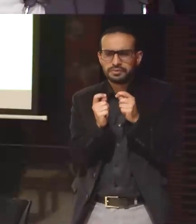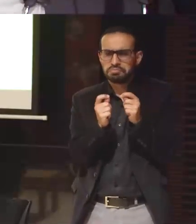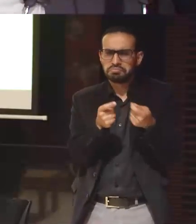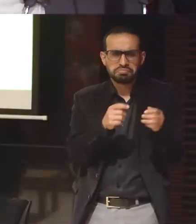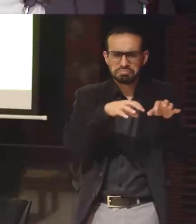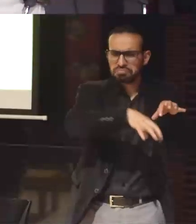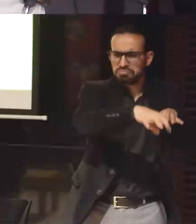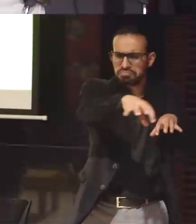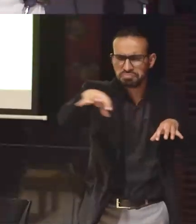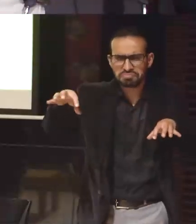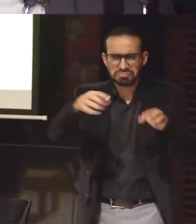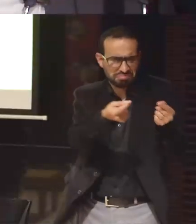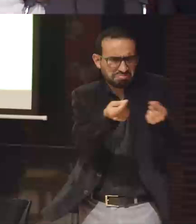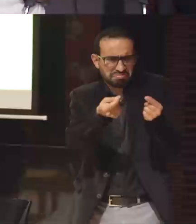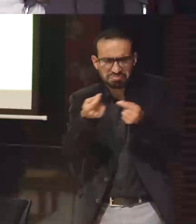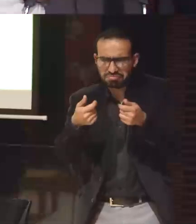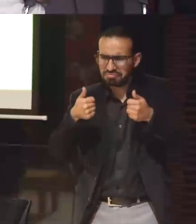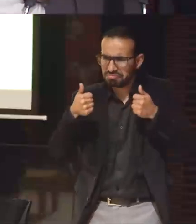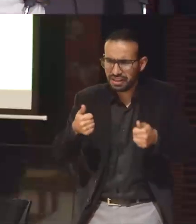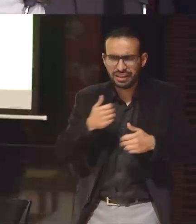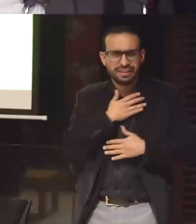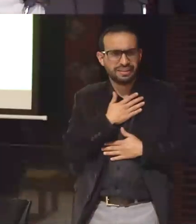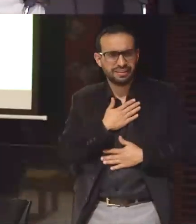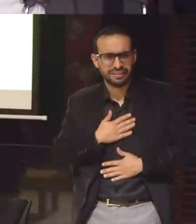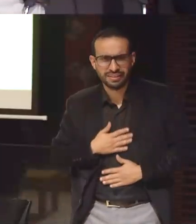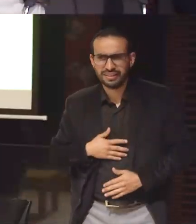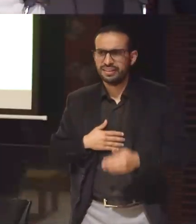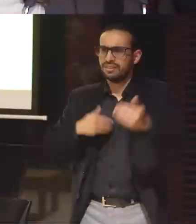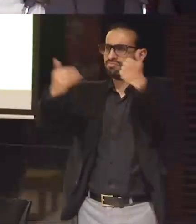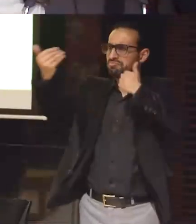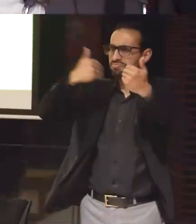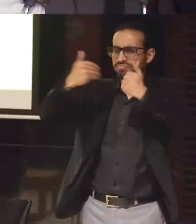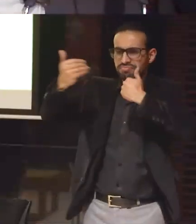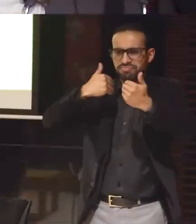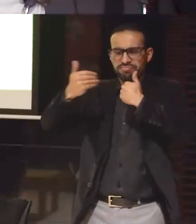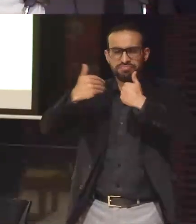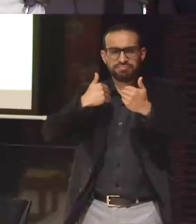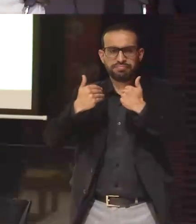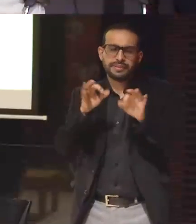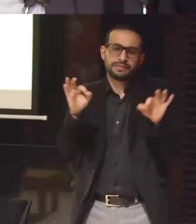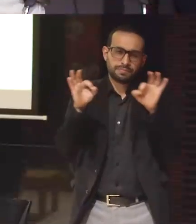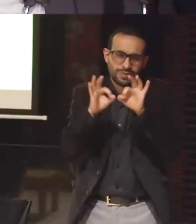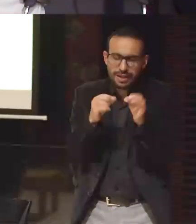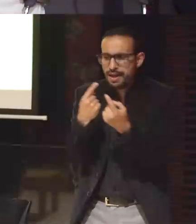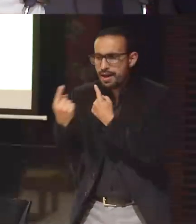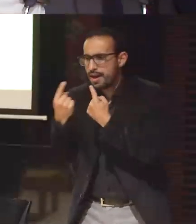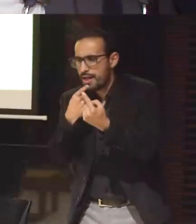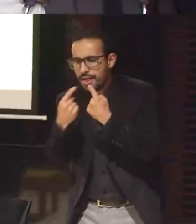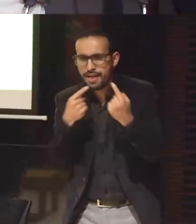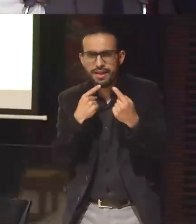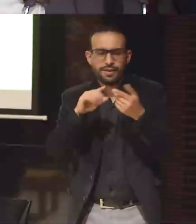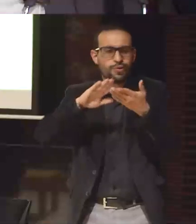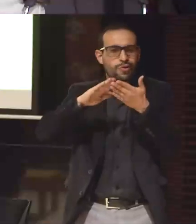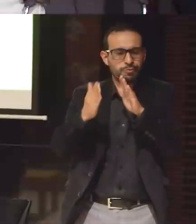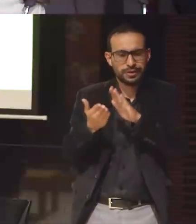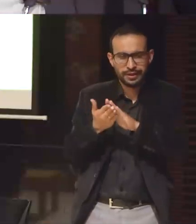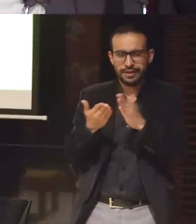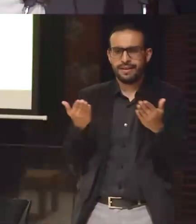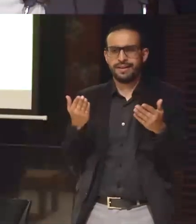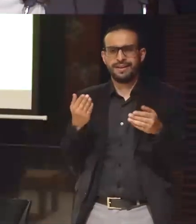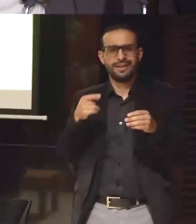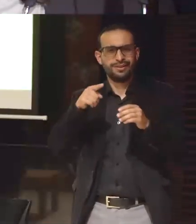primeros escuderos de este tipo de obras y de este tipo de proyectos, pues es clave hablar con ellos y construir con ellos. Las mesas de trabajo,